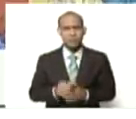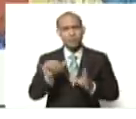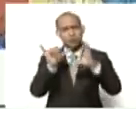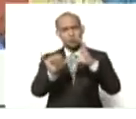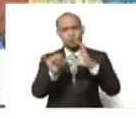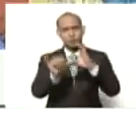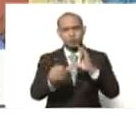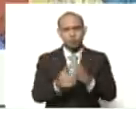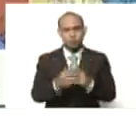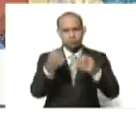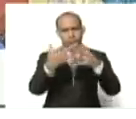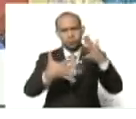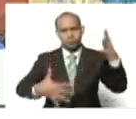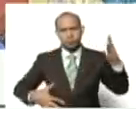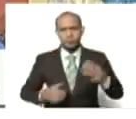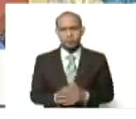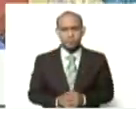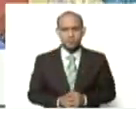YouTube, etc.